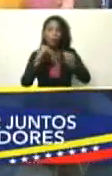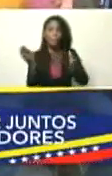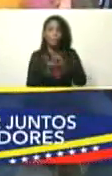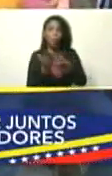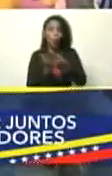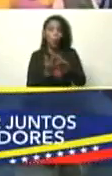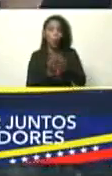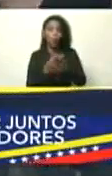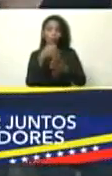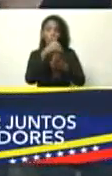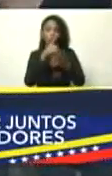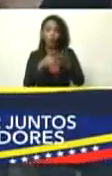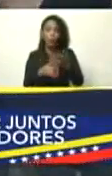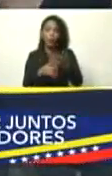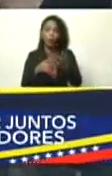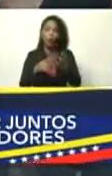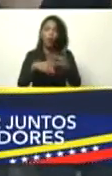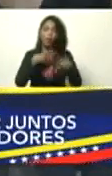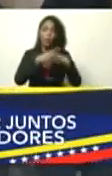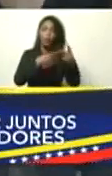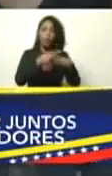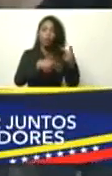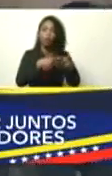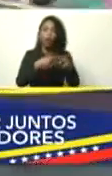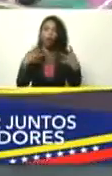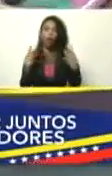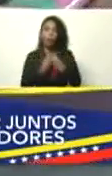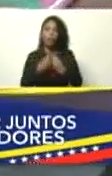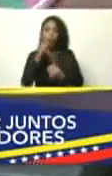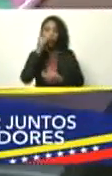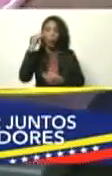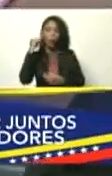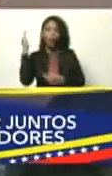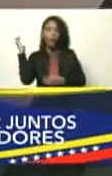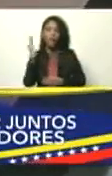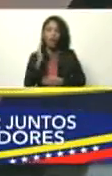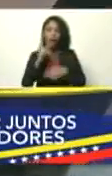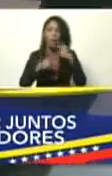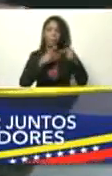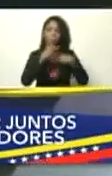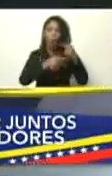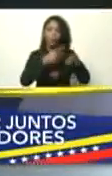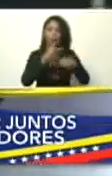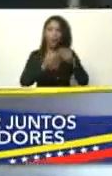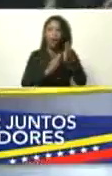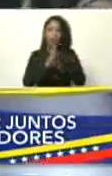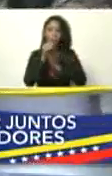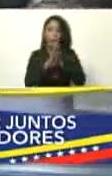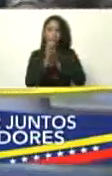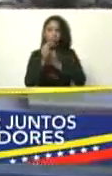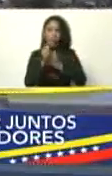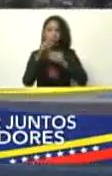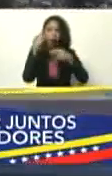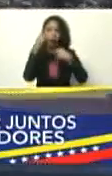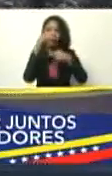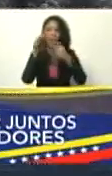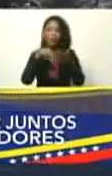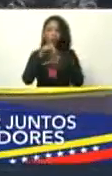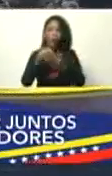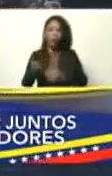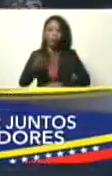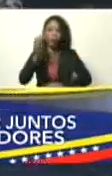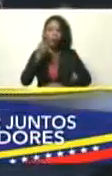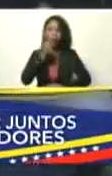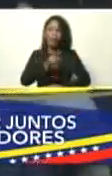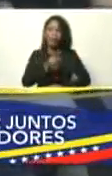para facilitarle el proceso, en este caso, a los compañeros y compañeras que vienen con la política de emprendimiento a nivel nacional. Es importante